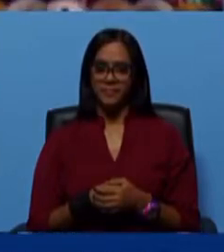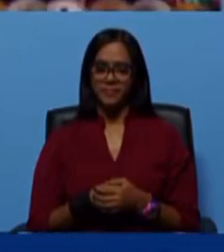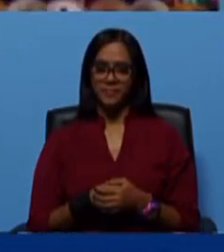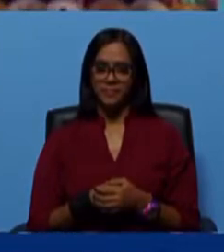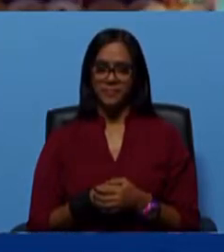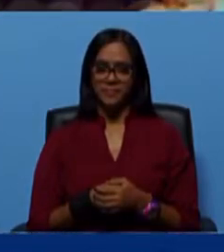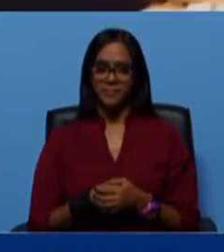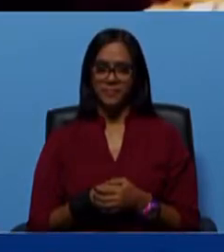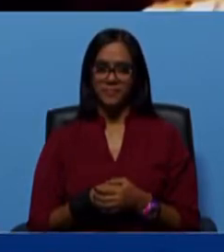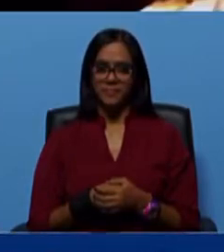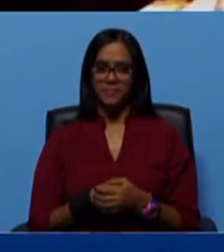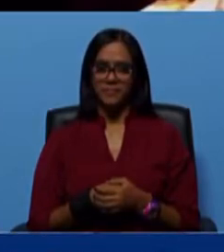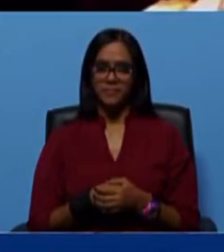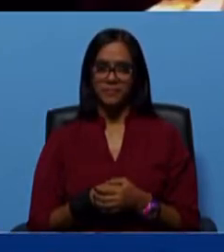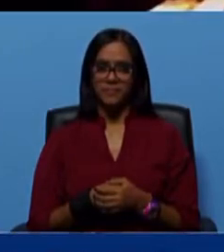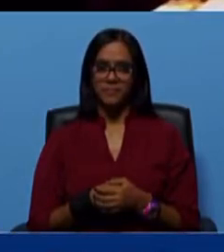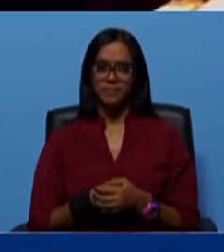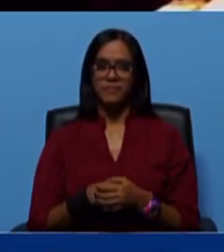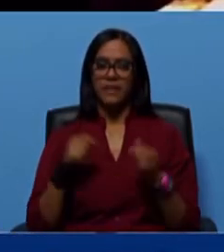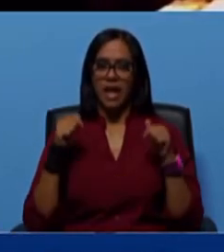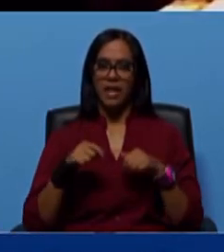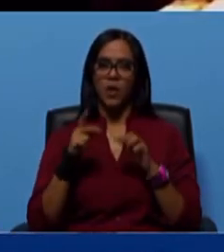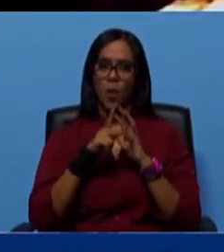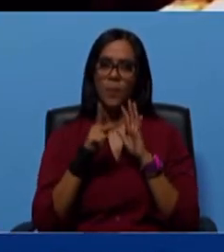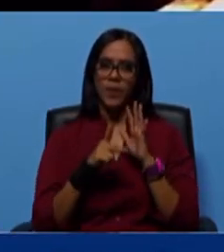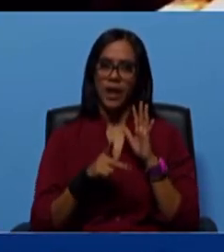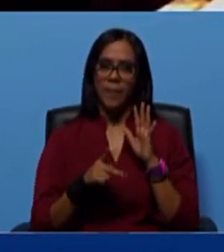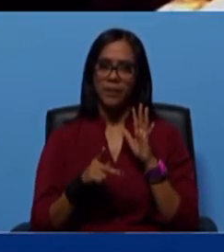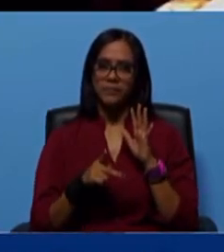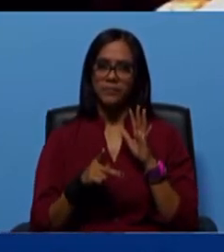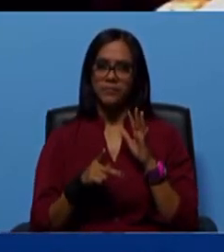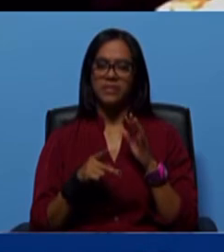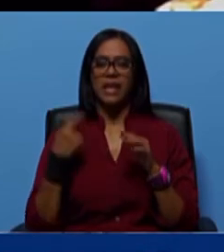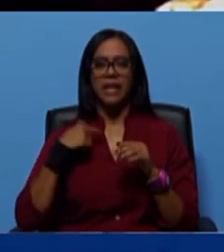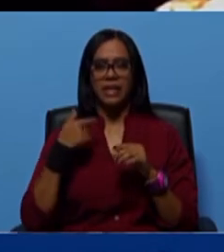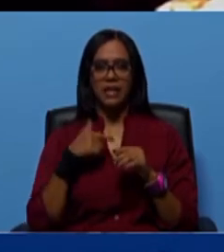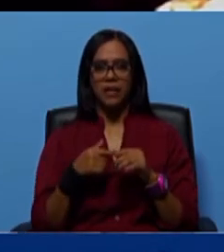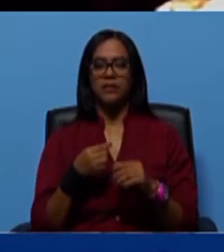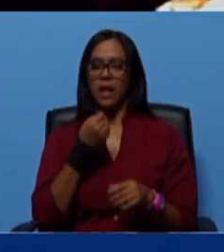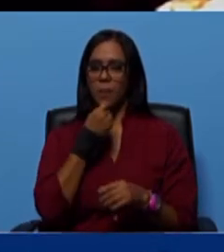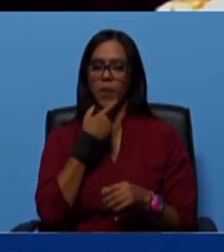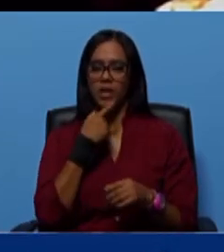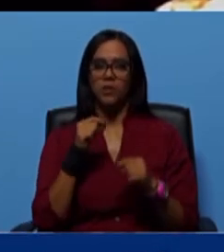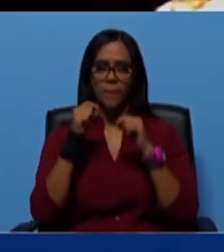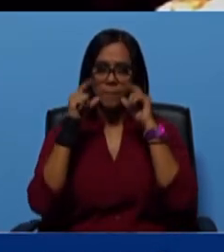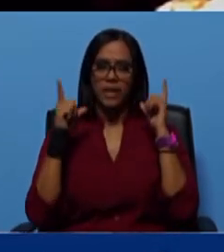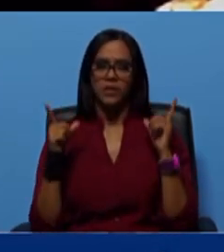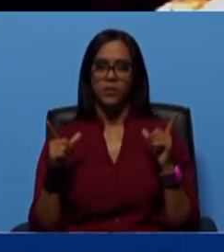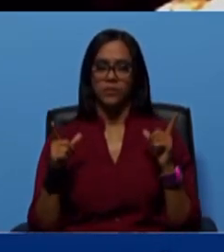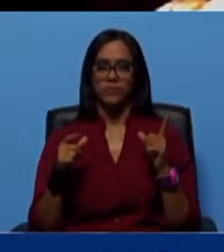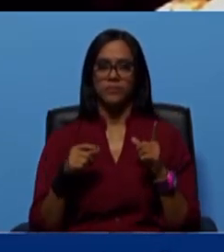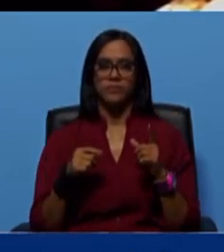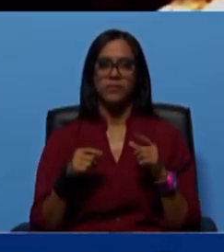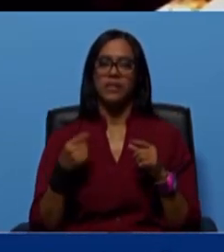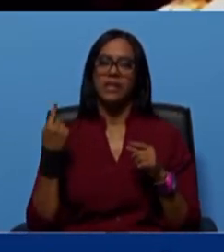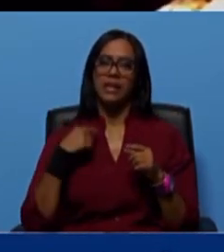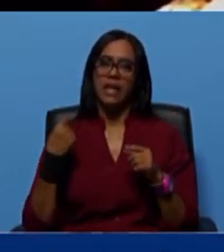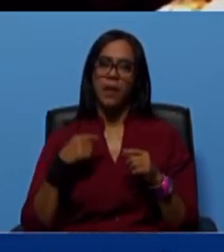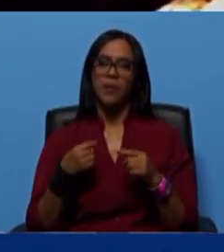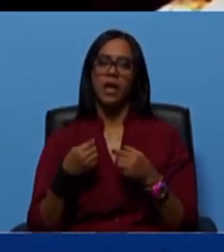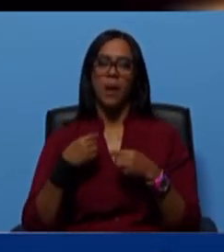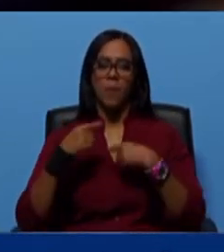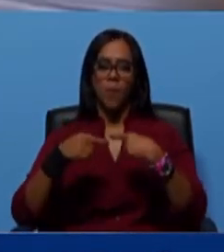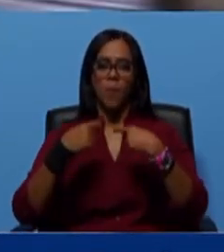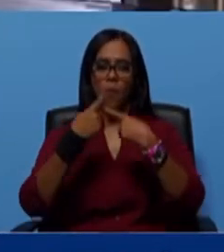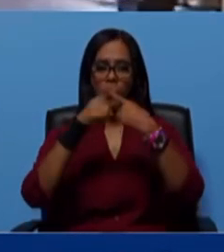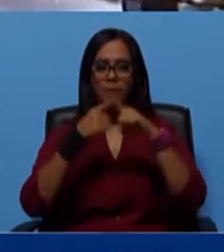Maduro más. Y este es un programa que ha tenido tan bonito impacto que tenemos que multiplicarlo y